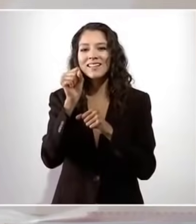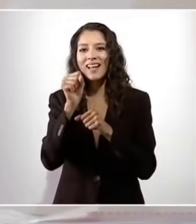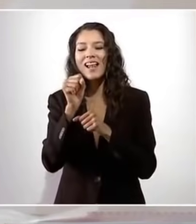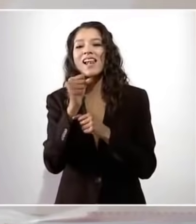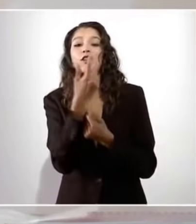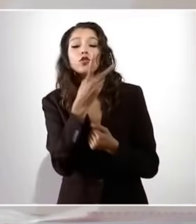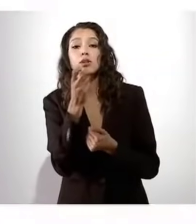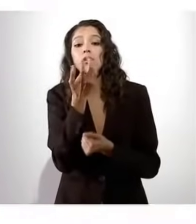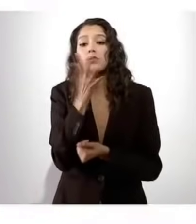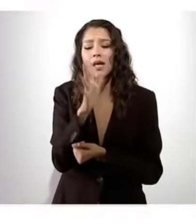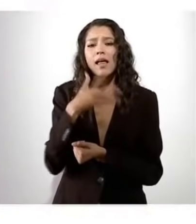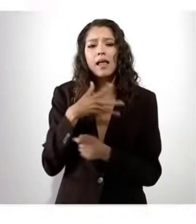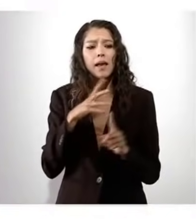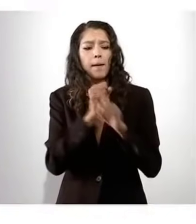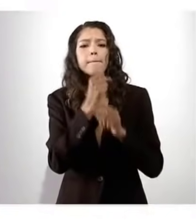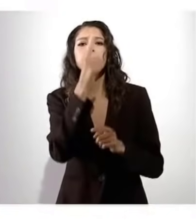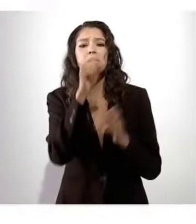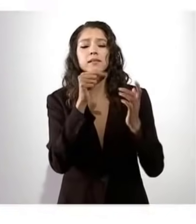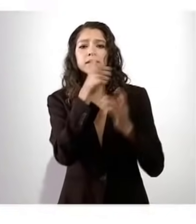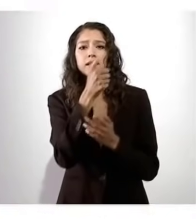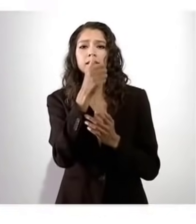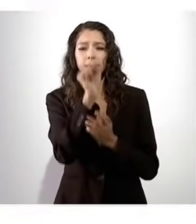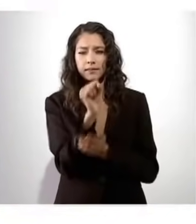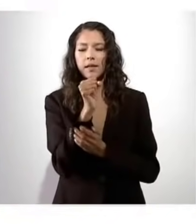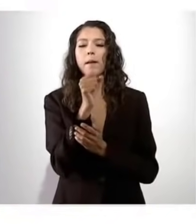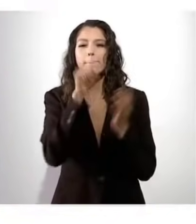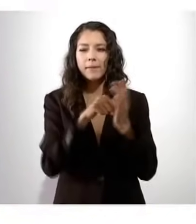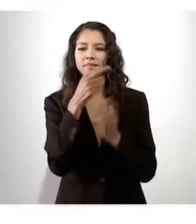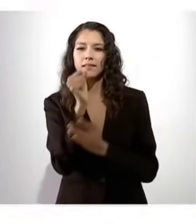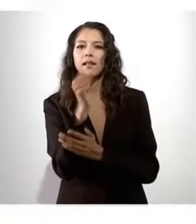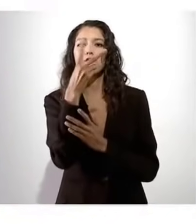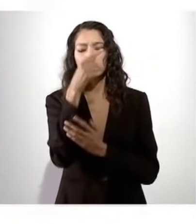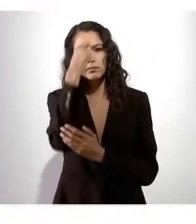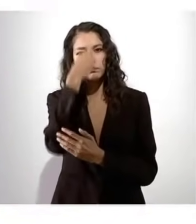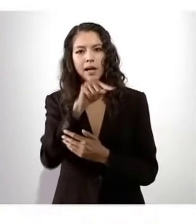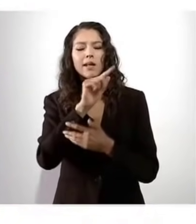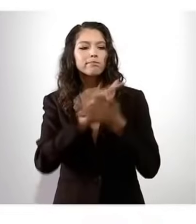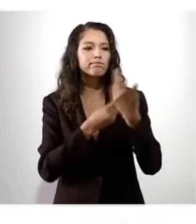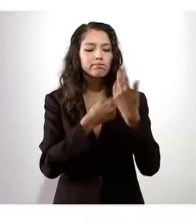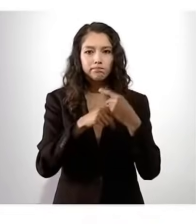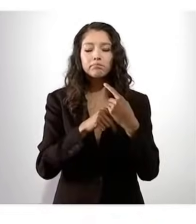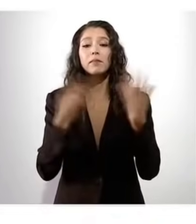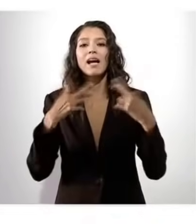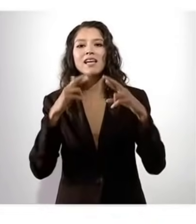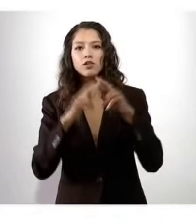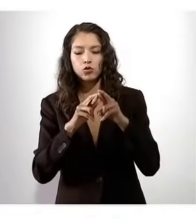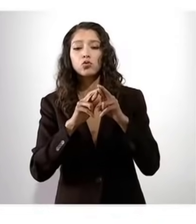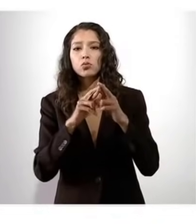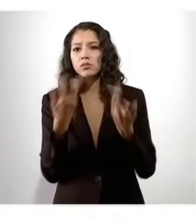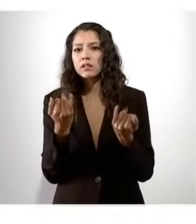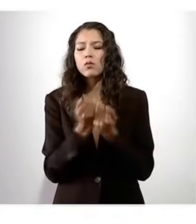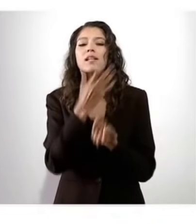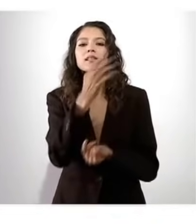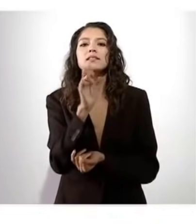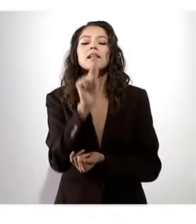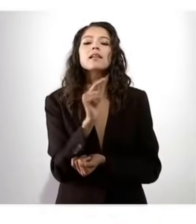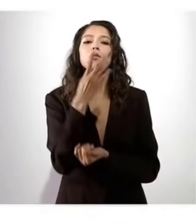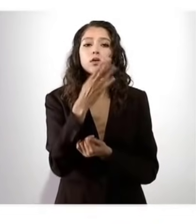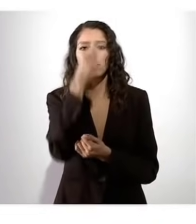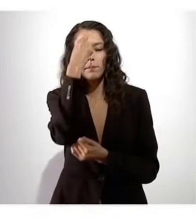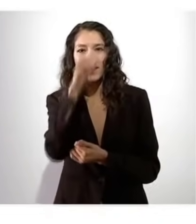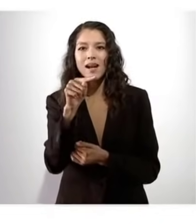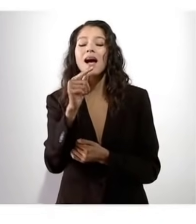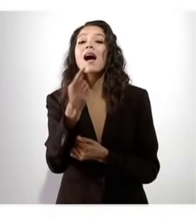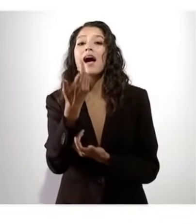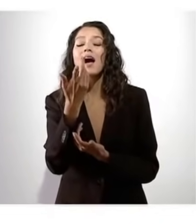86. Hemos logrado 1,062 plazas definitivas asignadas a normalistas públicos y también 354 a normalistas contratados